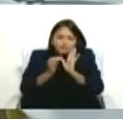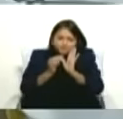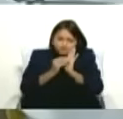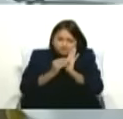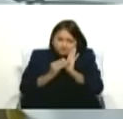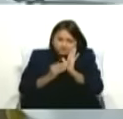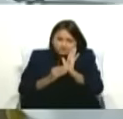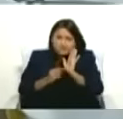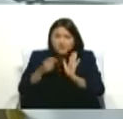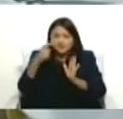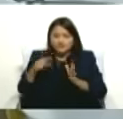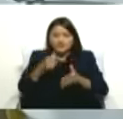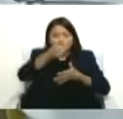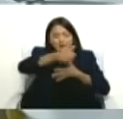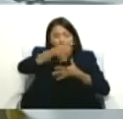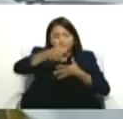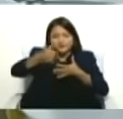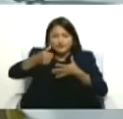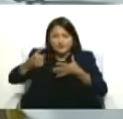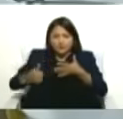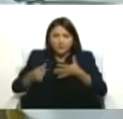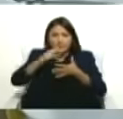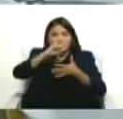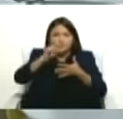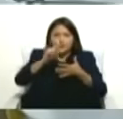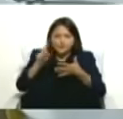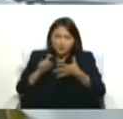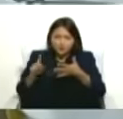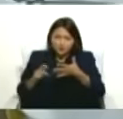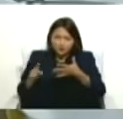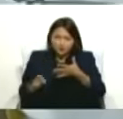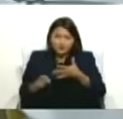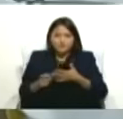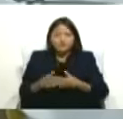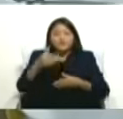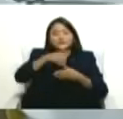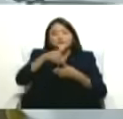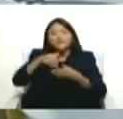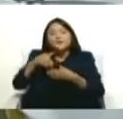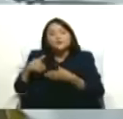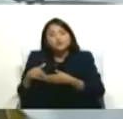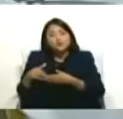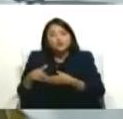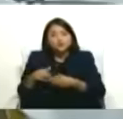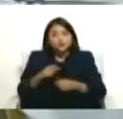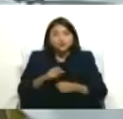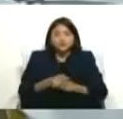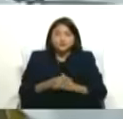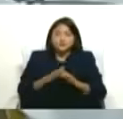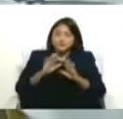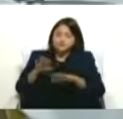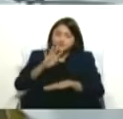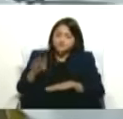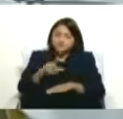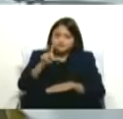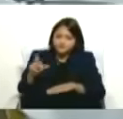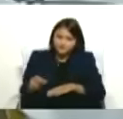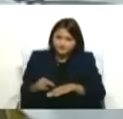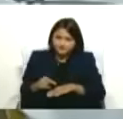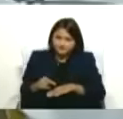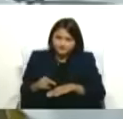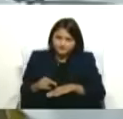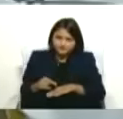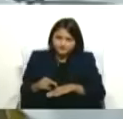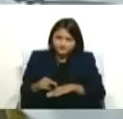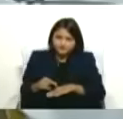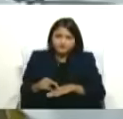obtenidos para cada pregunta formulada en el referéndum consultivo en defensa de la Guayana